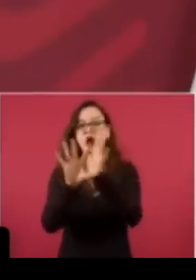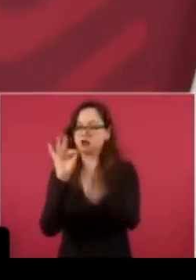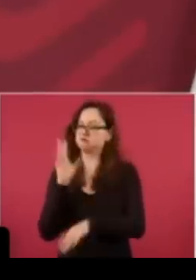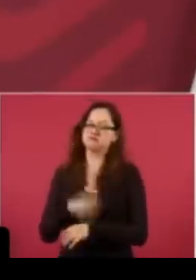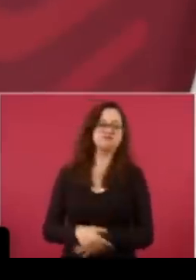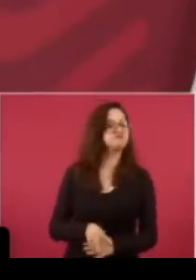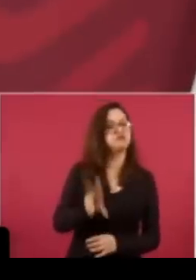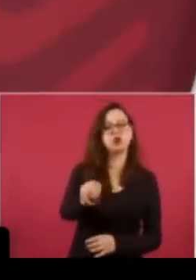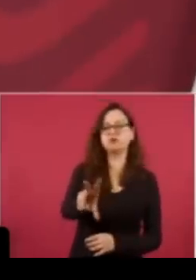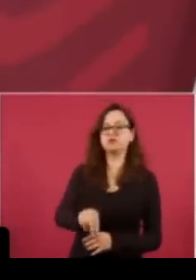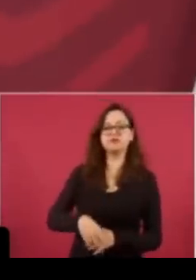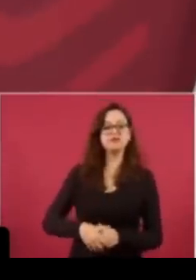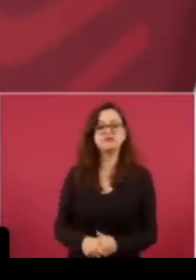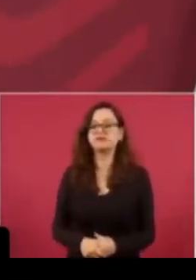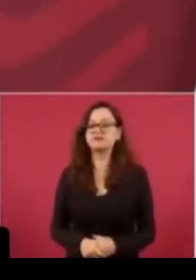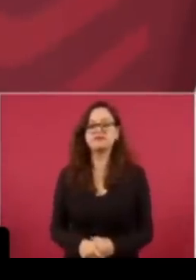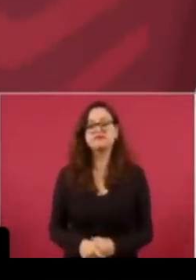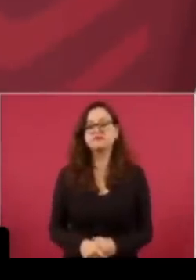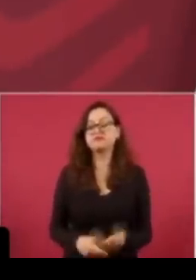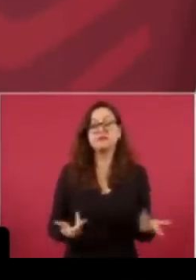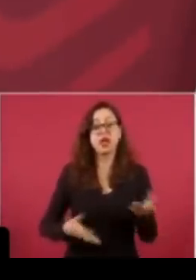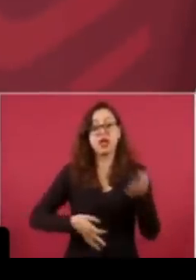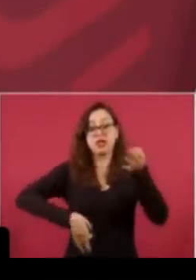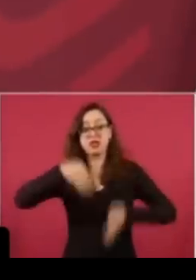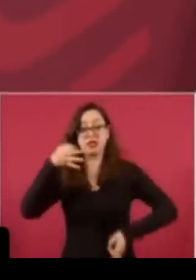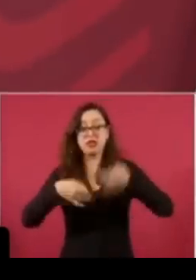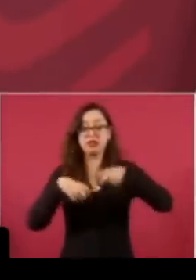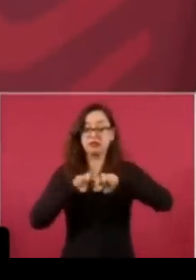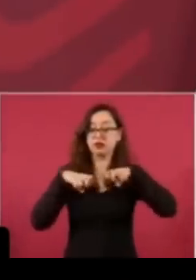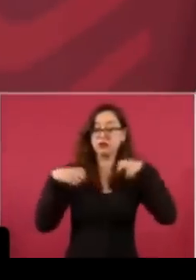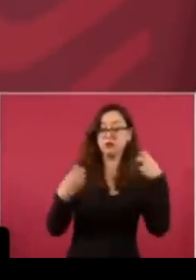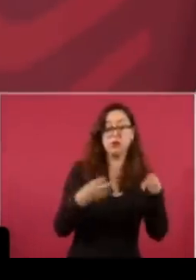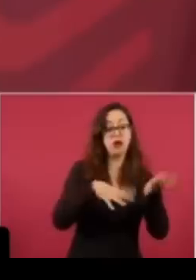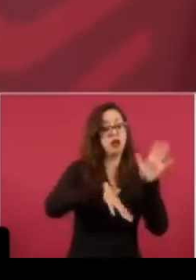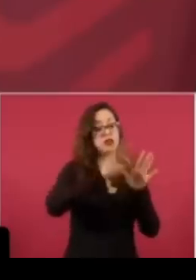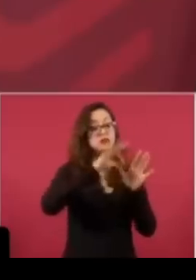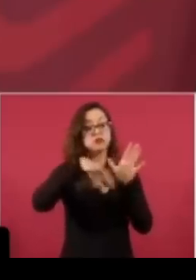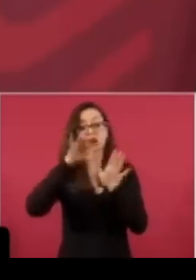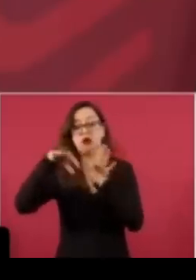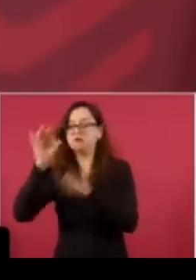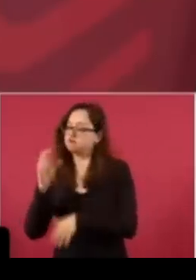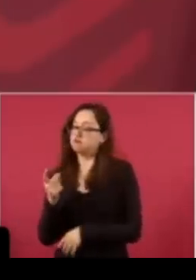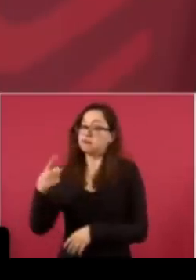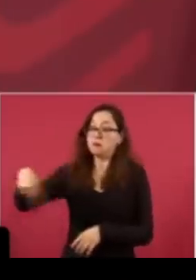que elige a los magistrados electorales